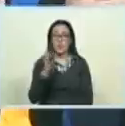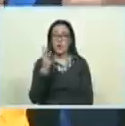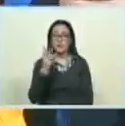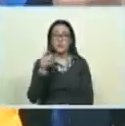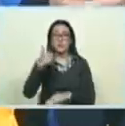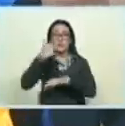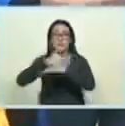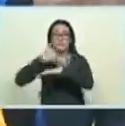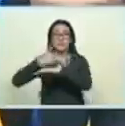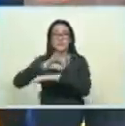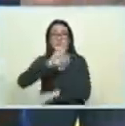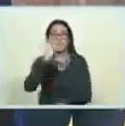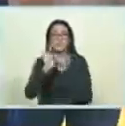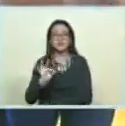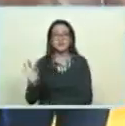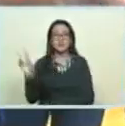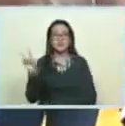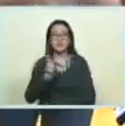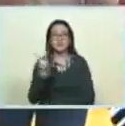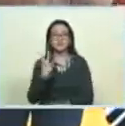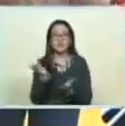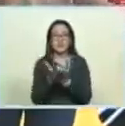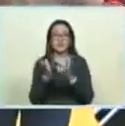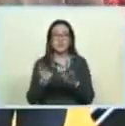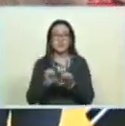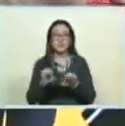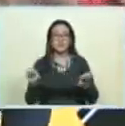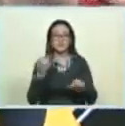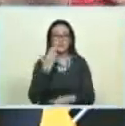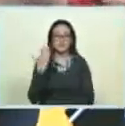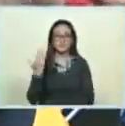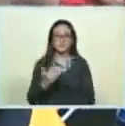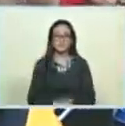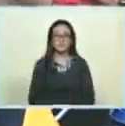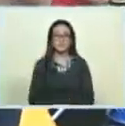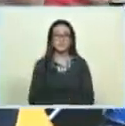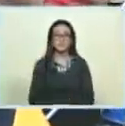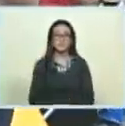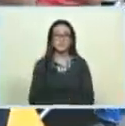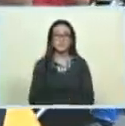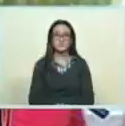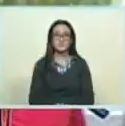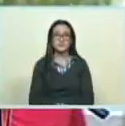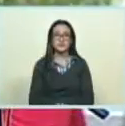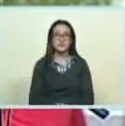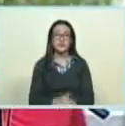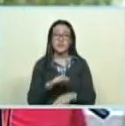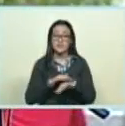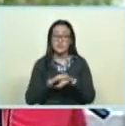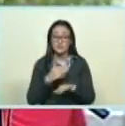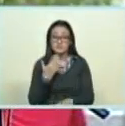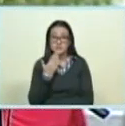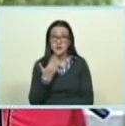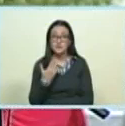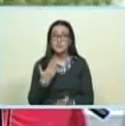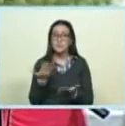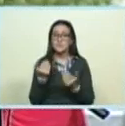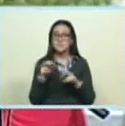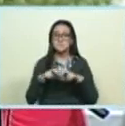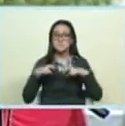directiva de la Federación Venezolana de Estudiantes de Educación Media, presidente. Con tu permiso, Jennifer, yo mandé a pedir una